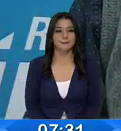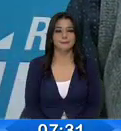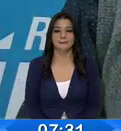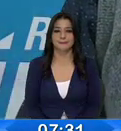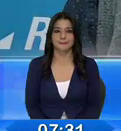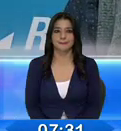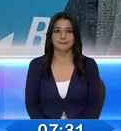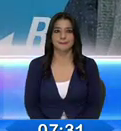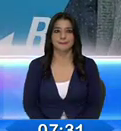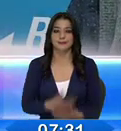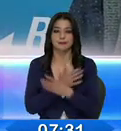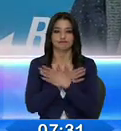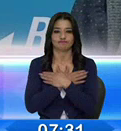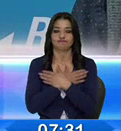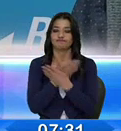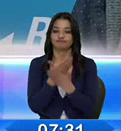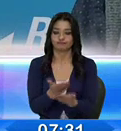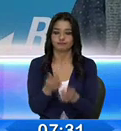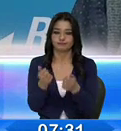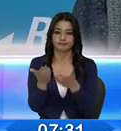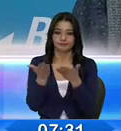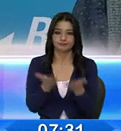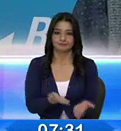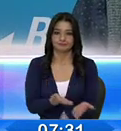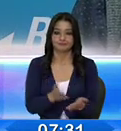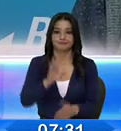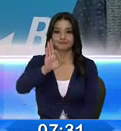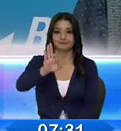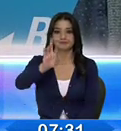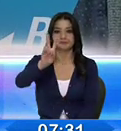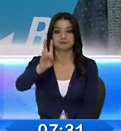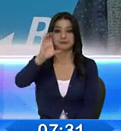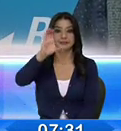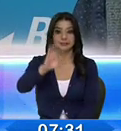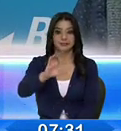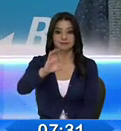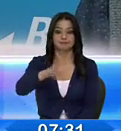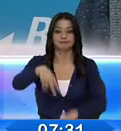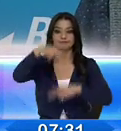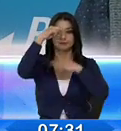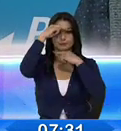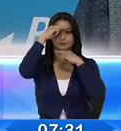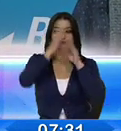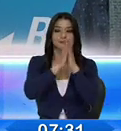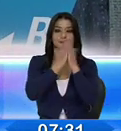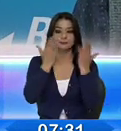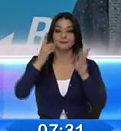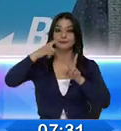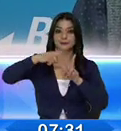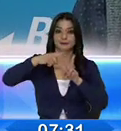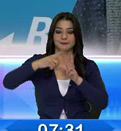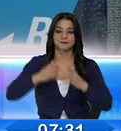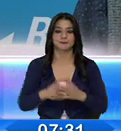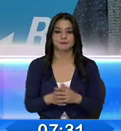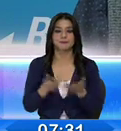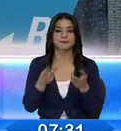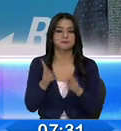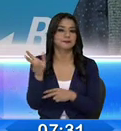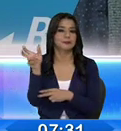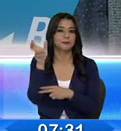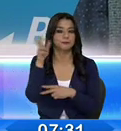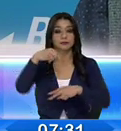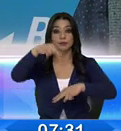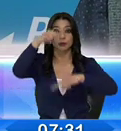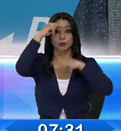un saludo cordial y afectuoso a los televidentes de televicentro noticiero el comercio tv y a los oyentes de